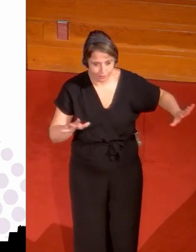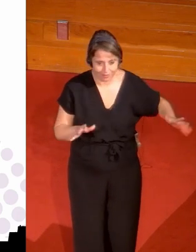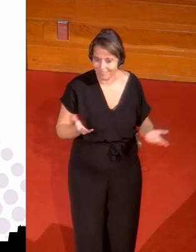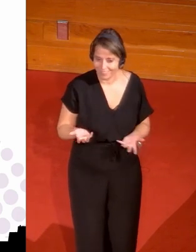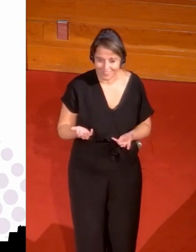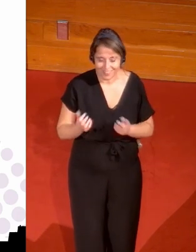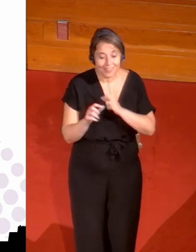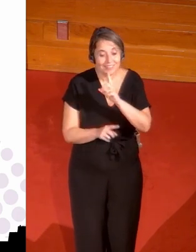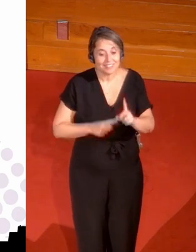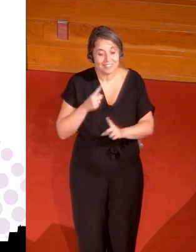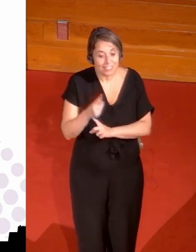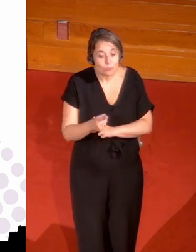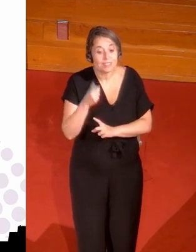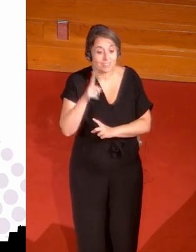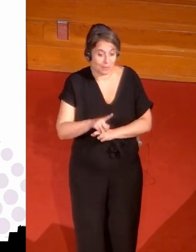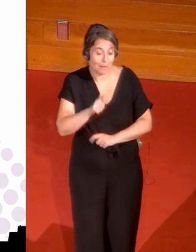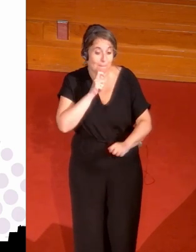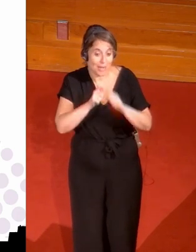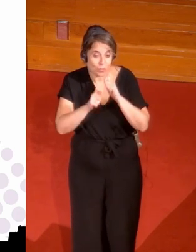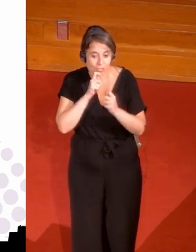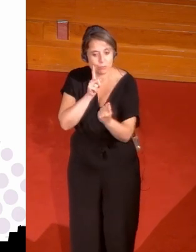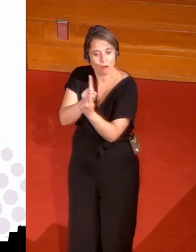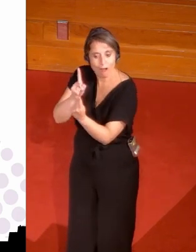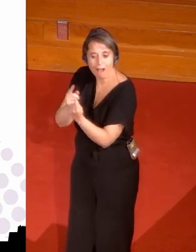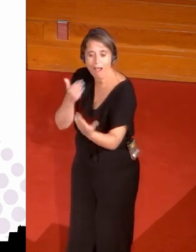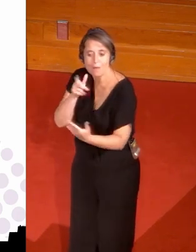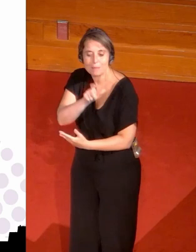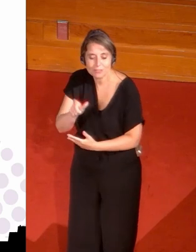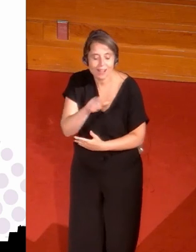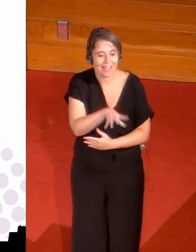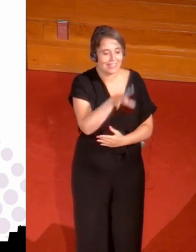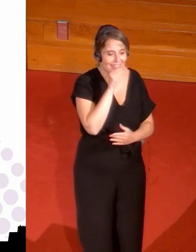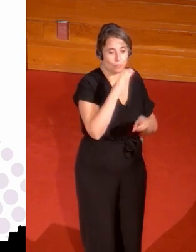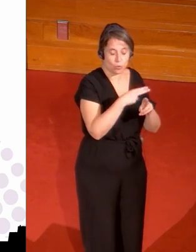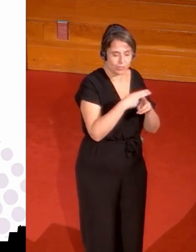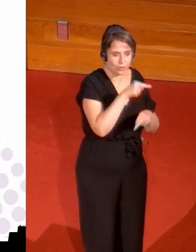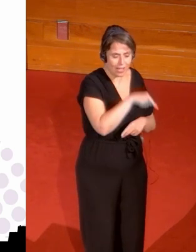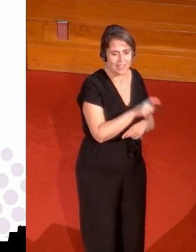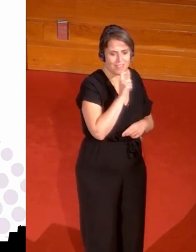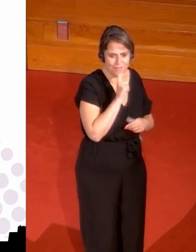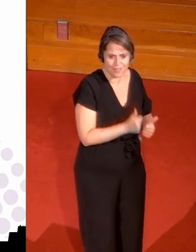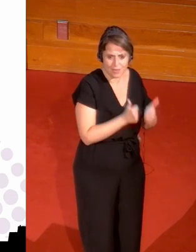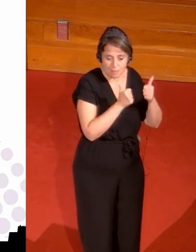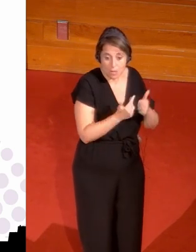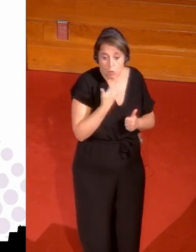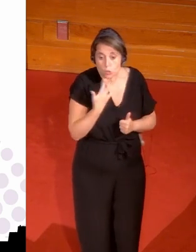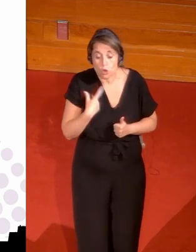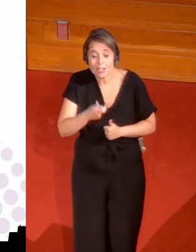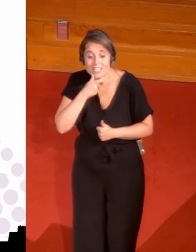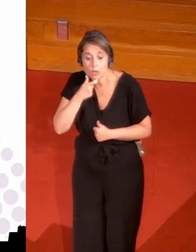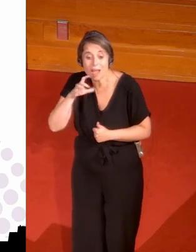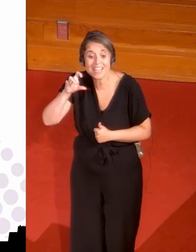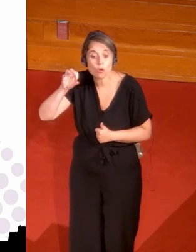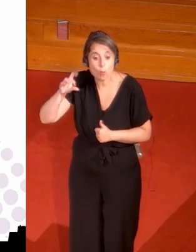luego lo que es la artesanía del periodismo que es hablar con la gente y entender a los políticos es más complicado porque yo no entiendo eslovaco